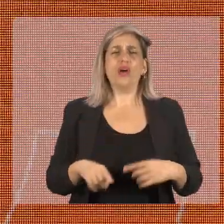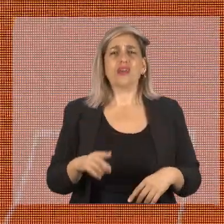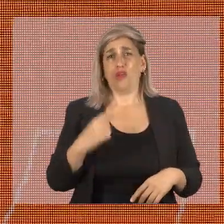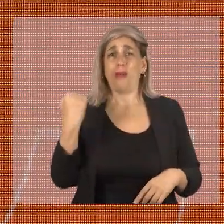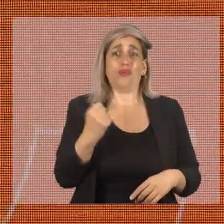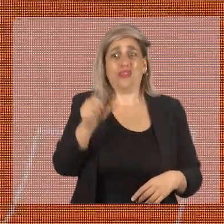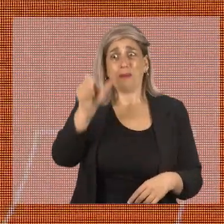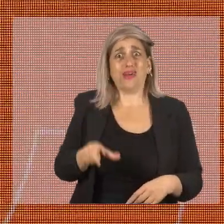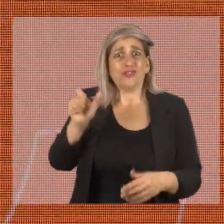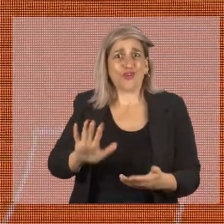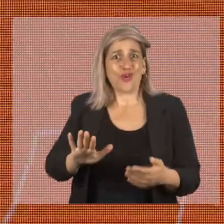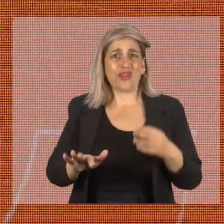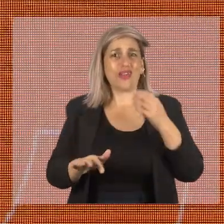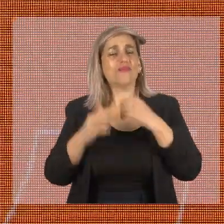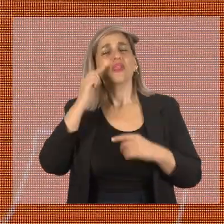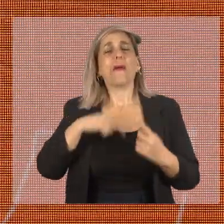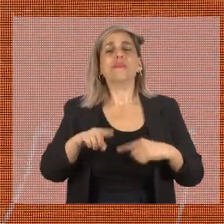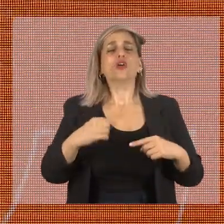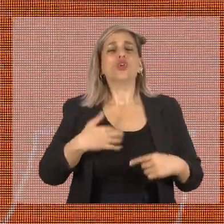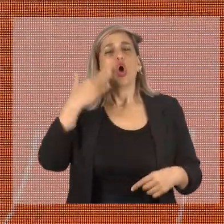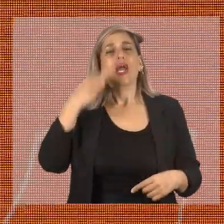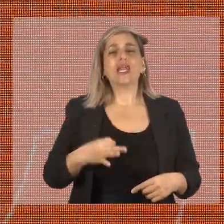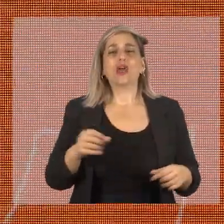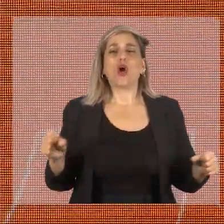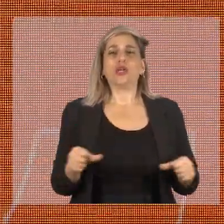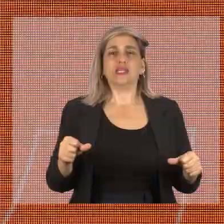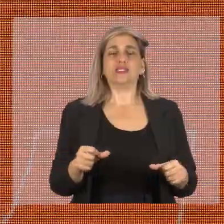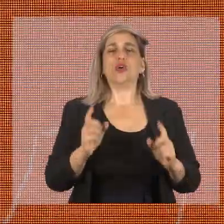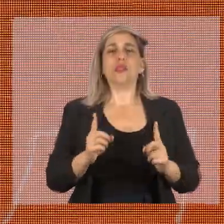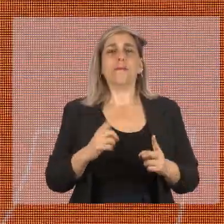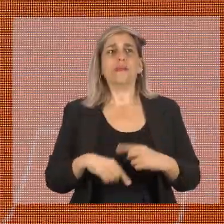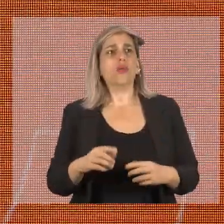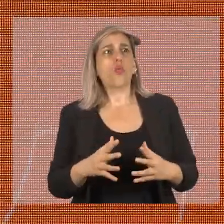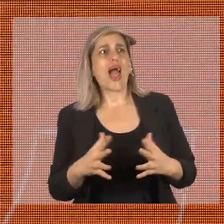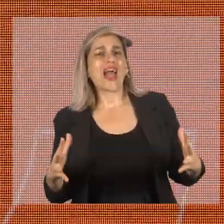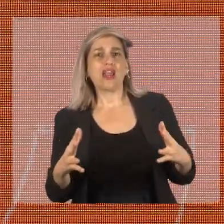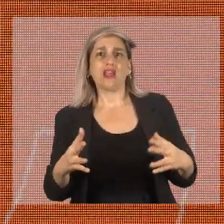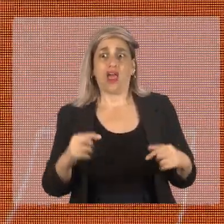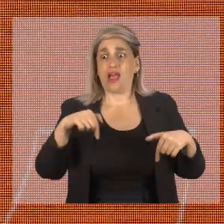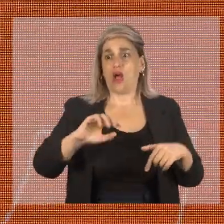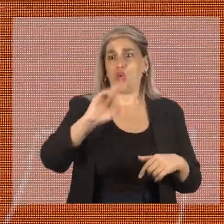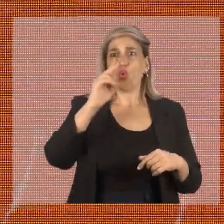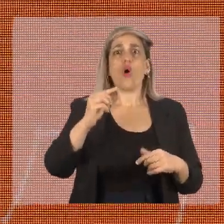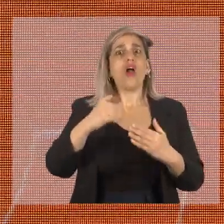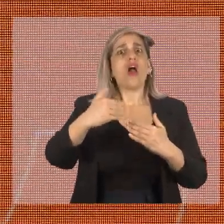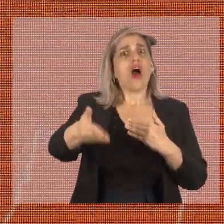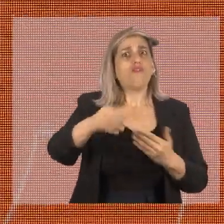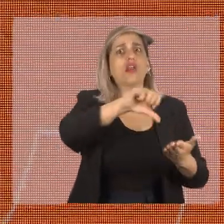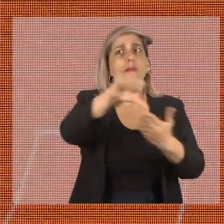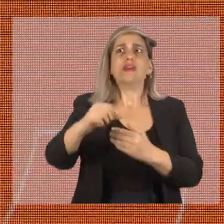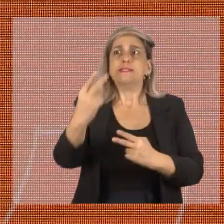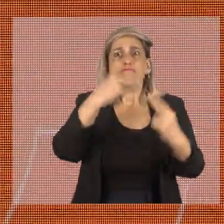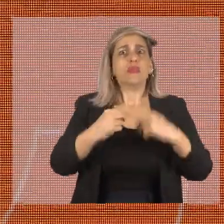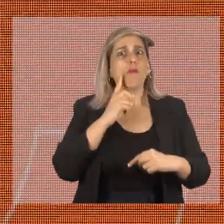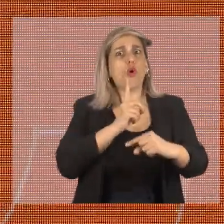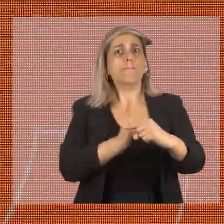Pero además de todo eso, yo creo que generó hacia adentro y hacia afuera una gran imagen positiva.